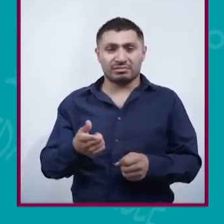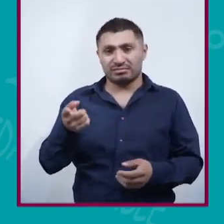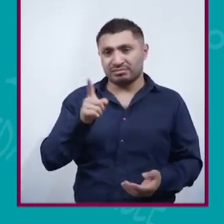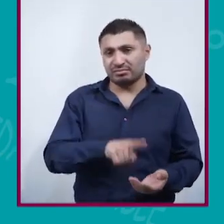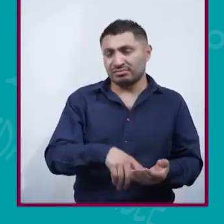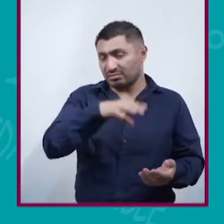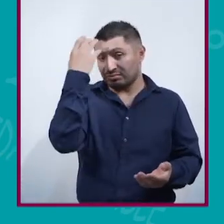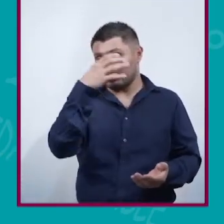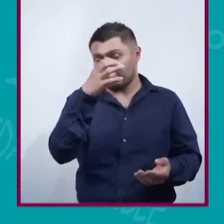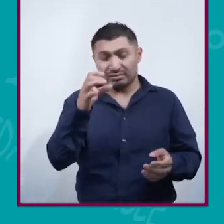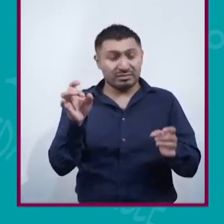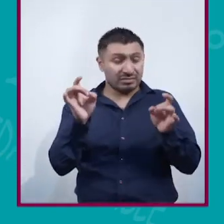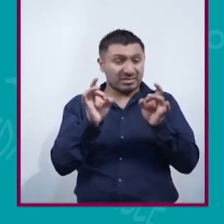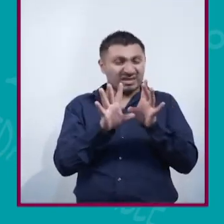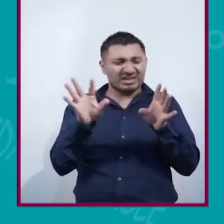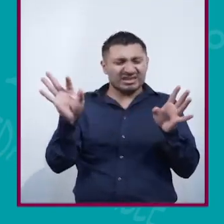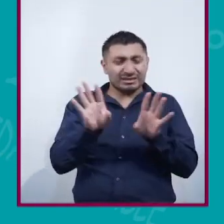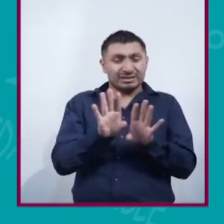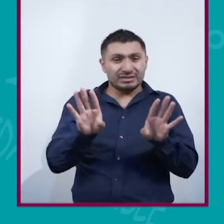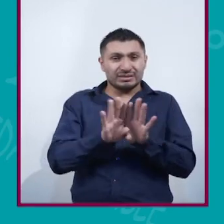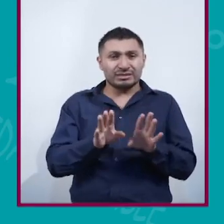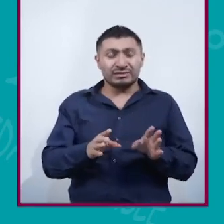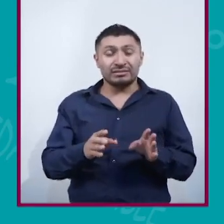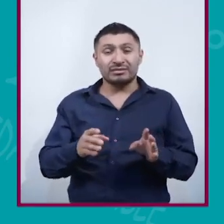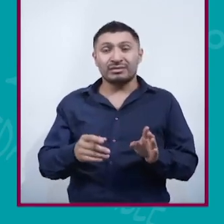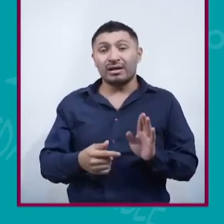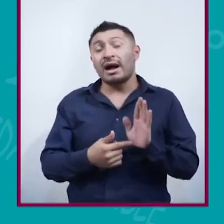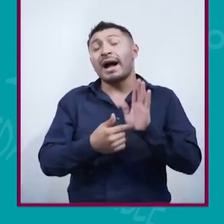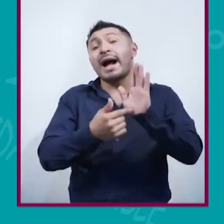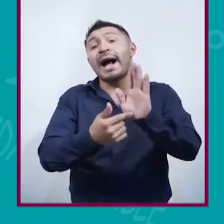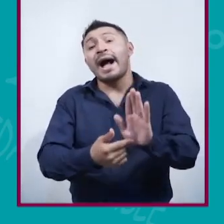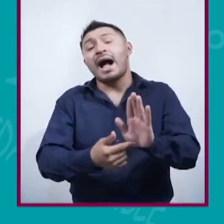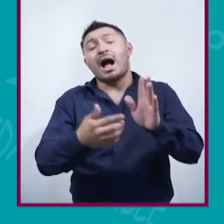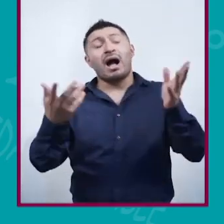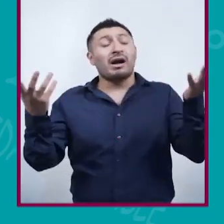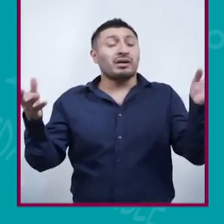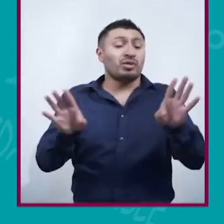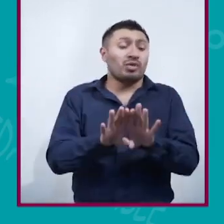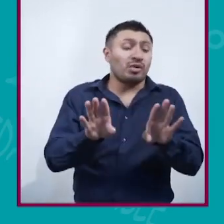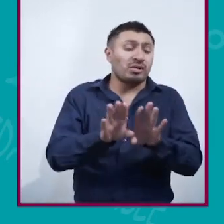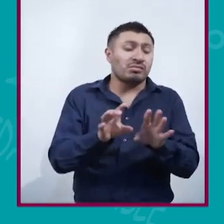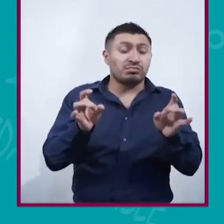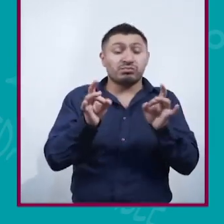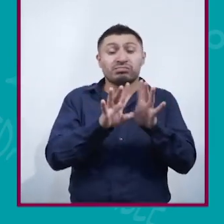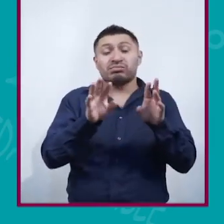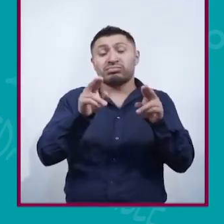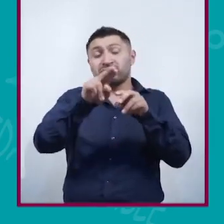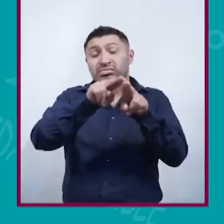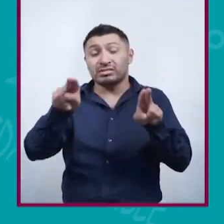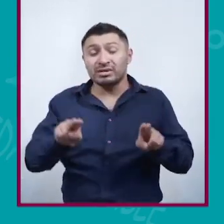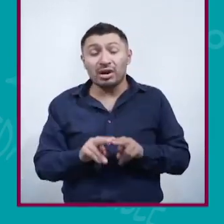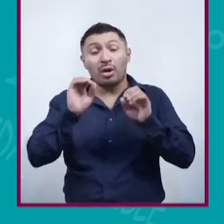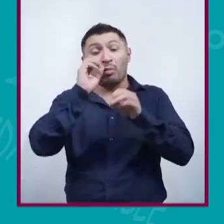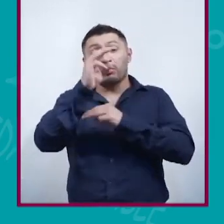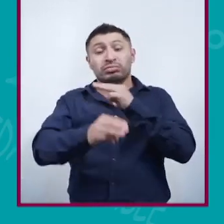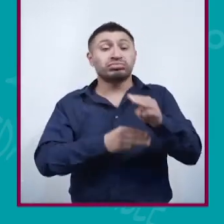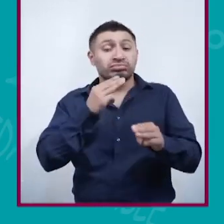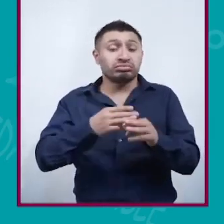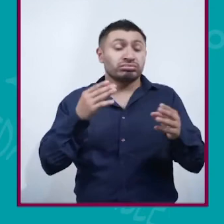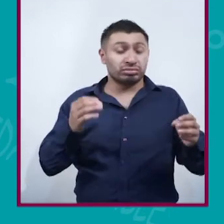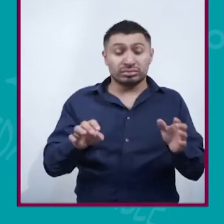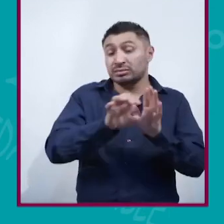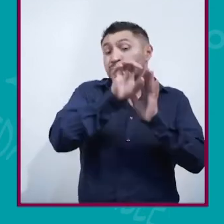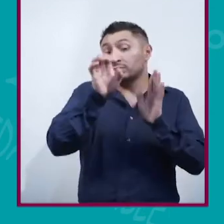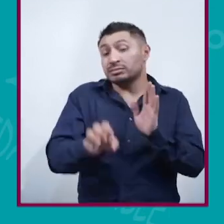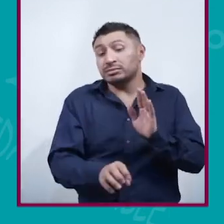social reflejada en una imagen de pronto destapa todo un asunto nacional o mundial. El